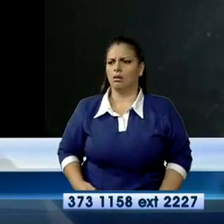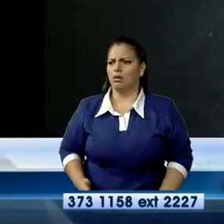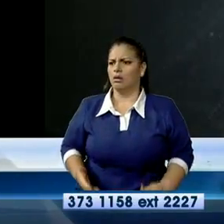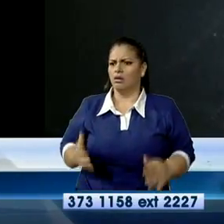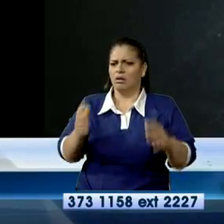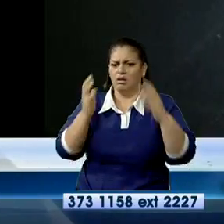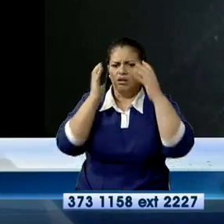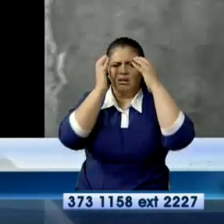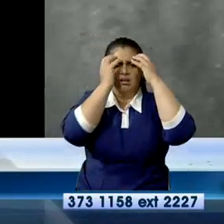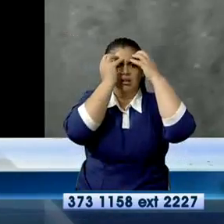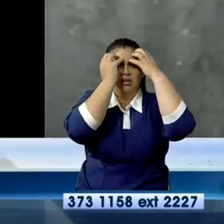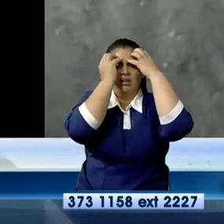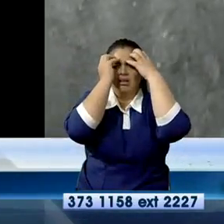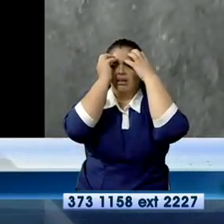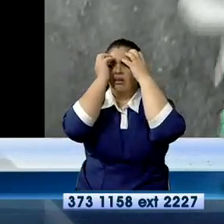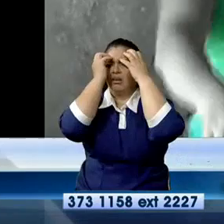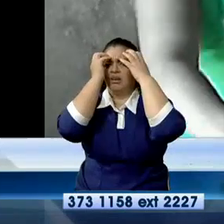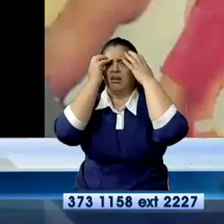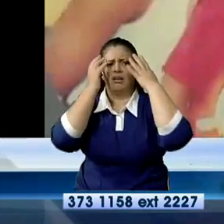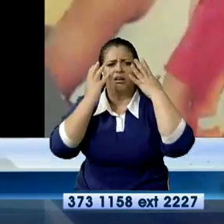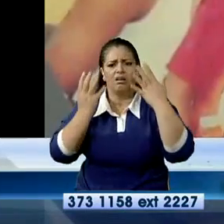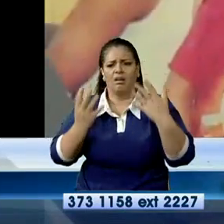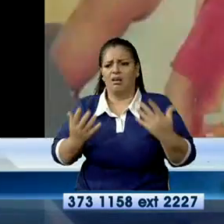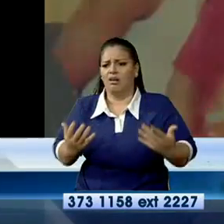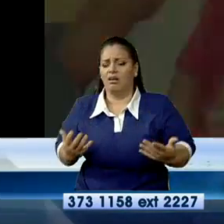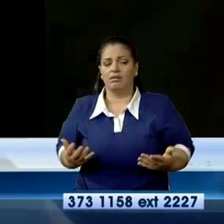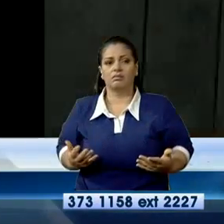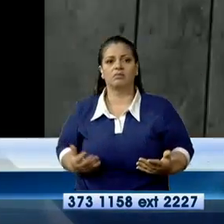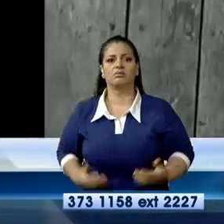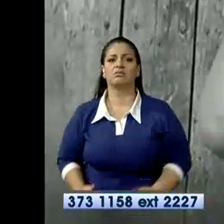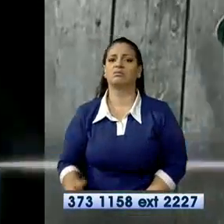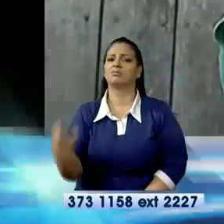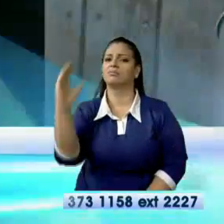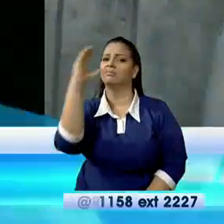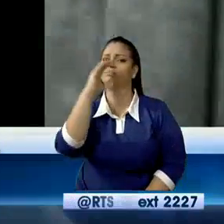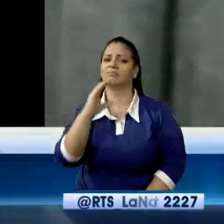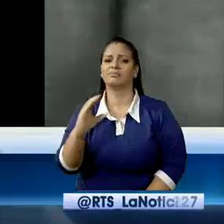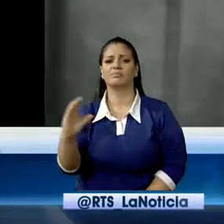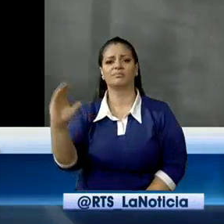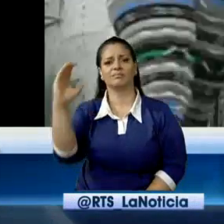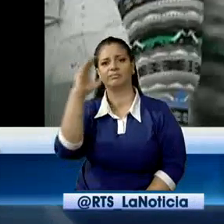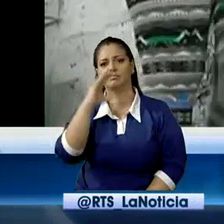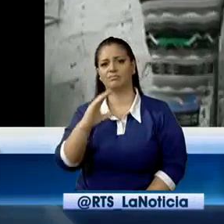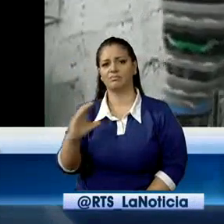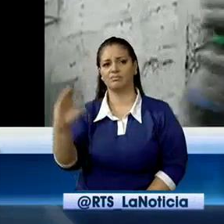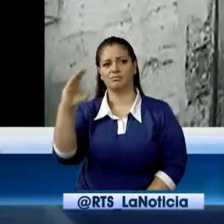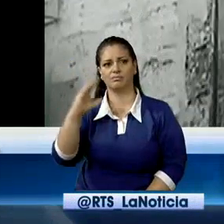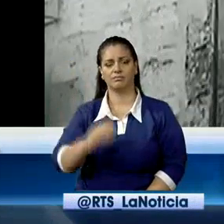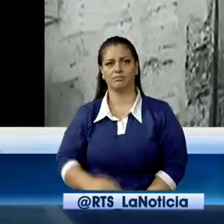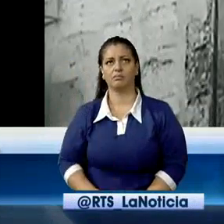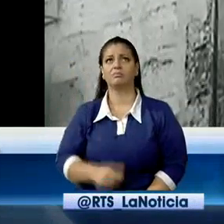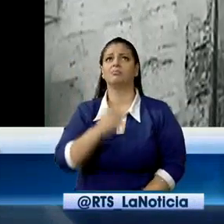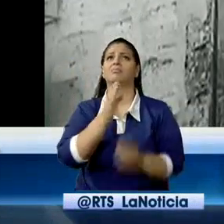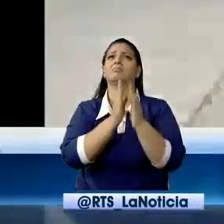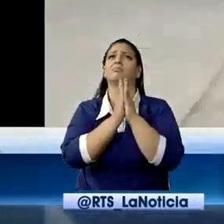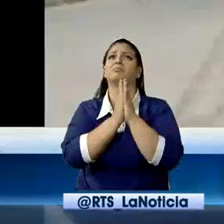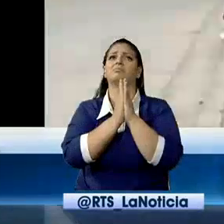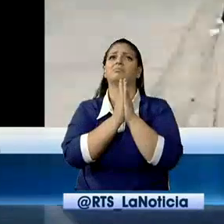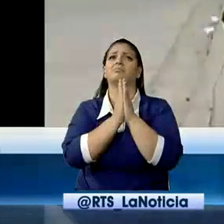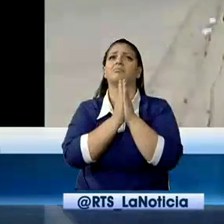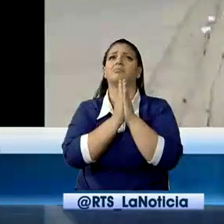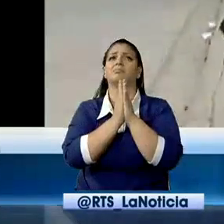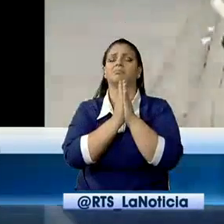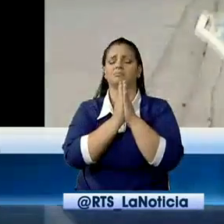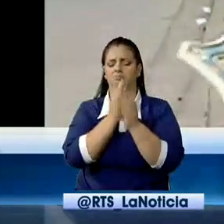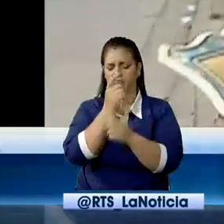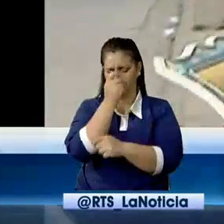que solo está de pie por sus otros 4 hijos. Se encomienda todos los días, antes de preguntar por él